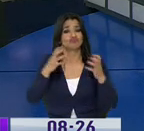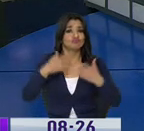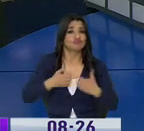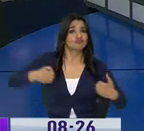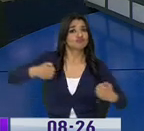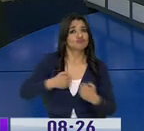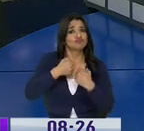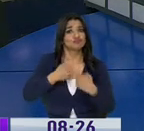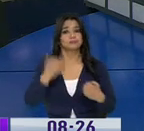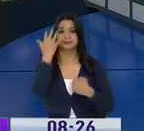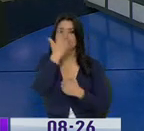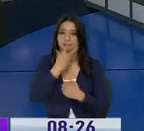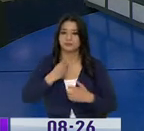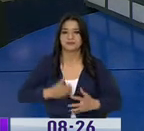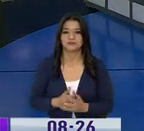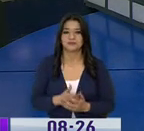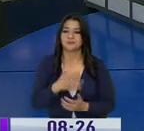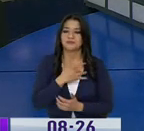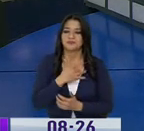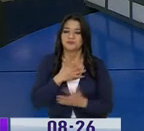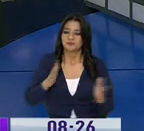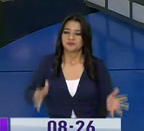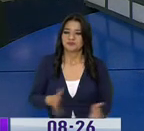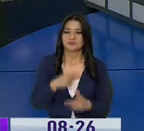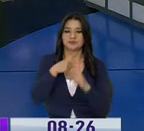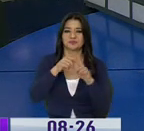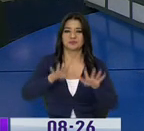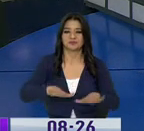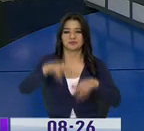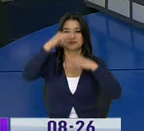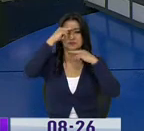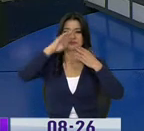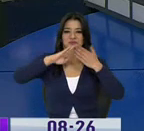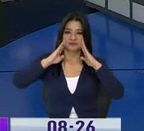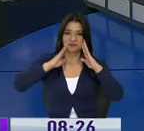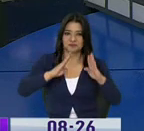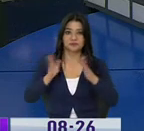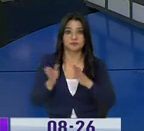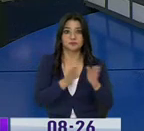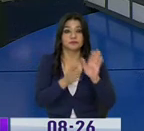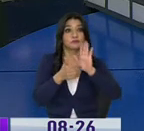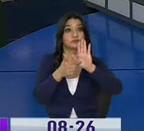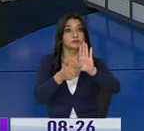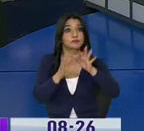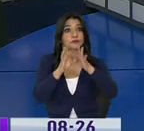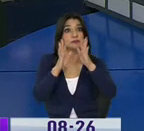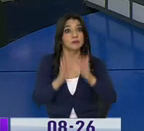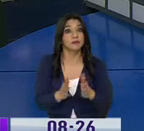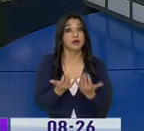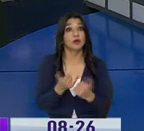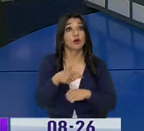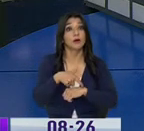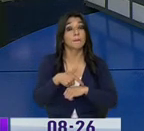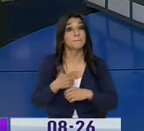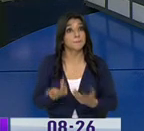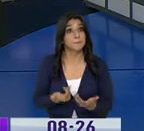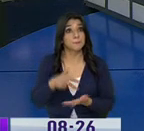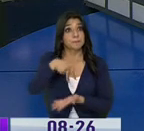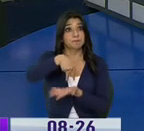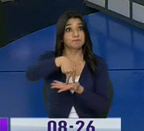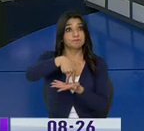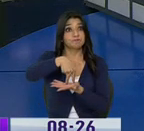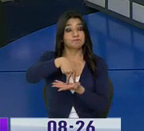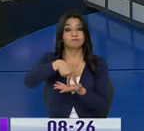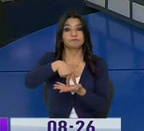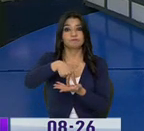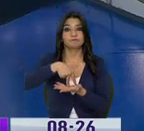bueno, realmente muy lindo y nos llenan de energía aquí en el Noticiero de la Comunidad. A ver, vamos con Adriana Rojas a esta hora. Así,